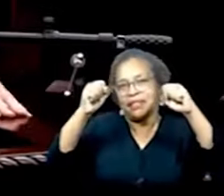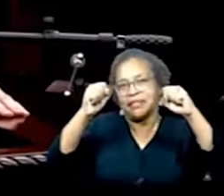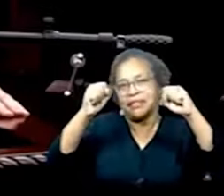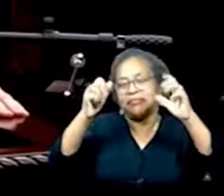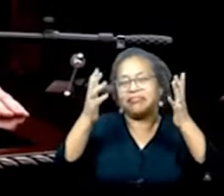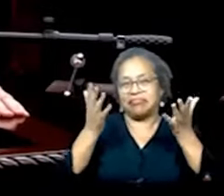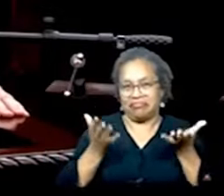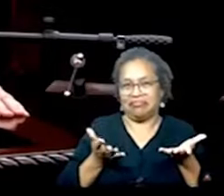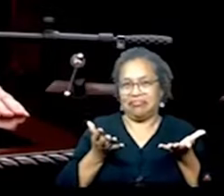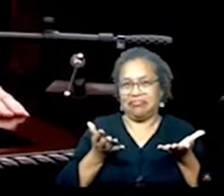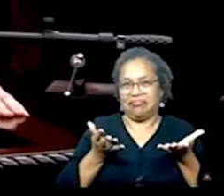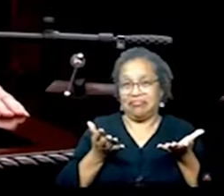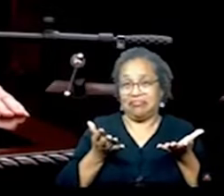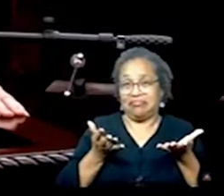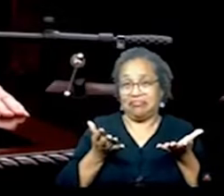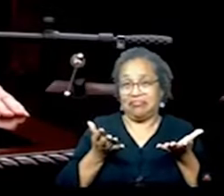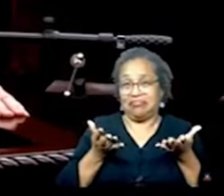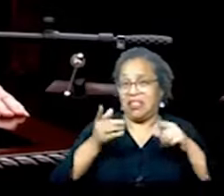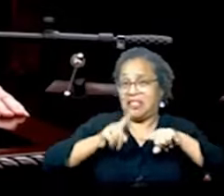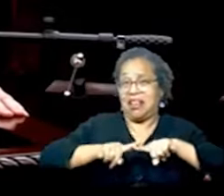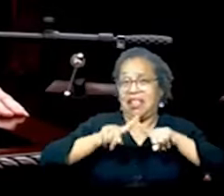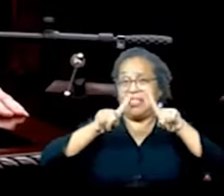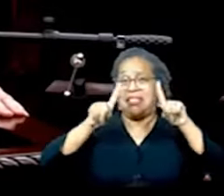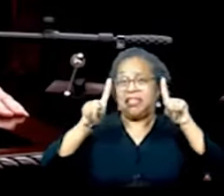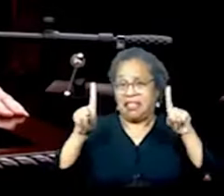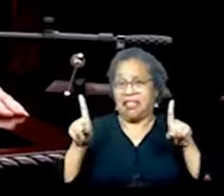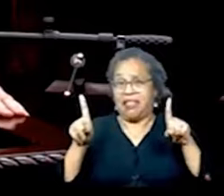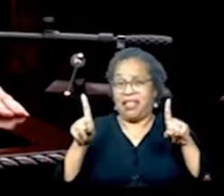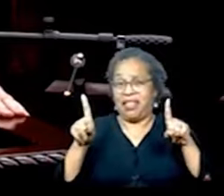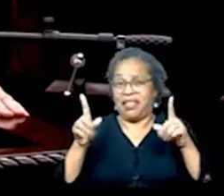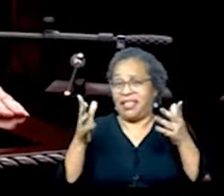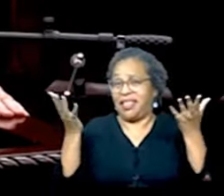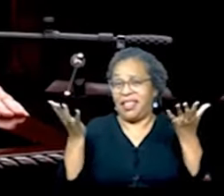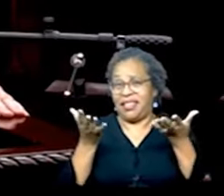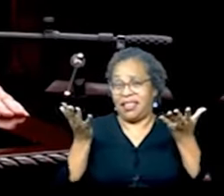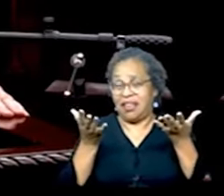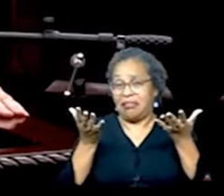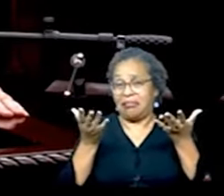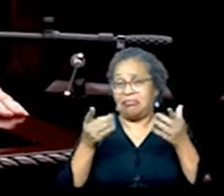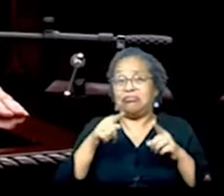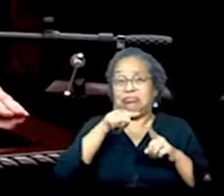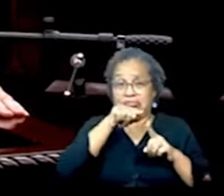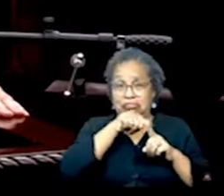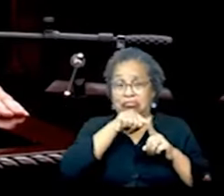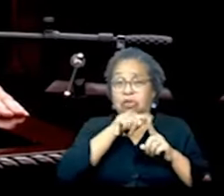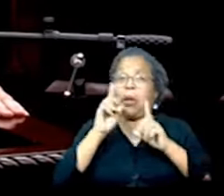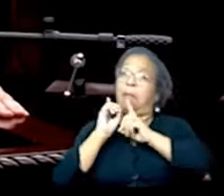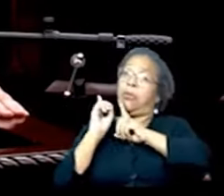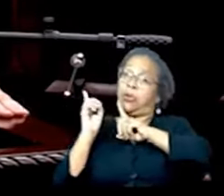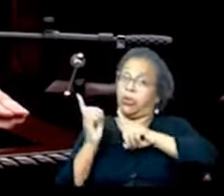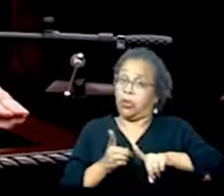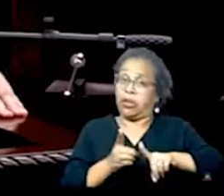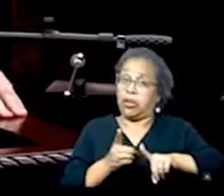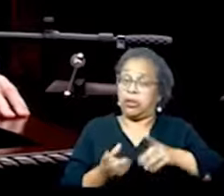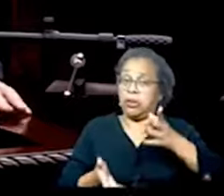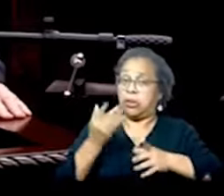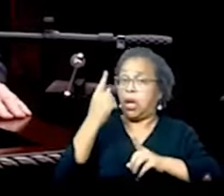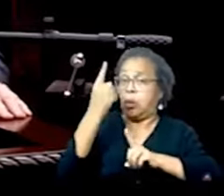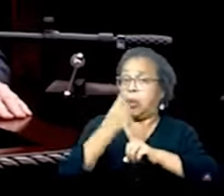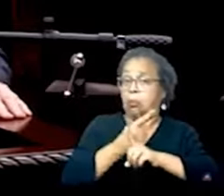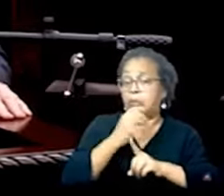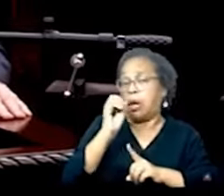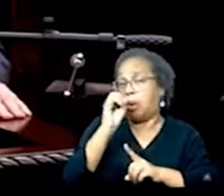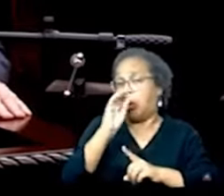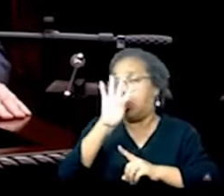la diferencia y demostrada la intrascendencia es que ahora es por decreto, que puede durar un mes, puede durar cuatro años,